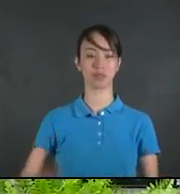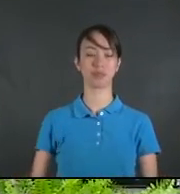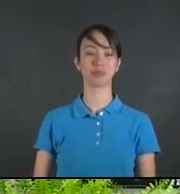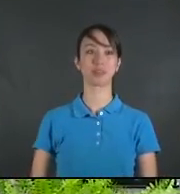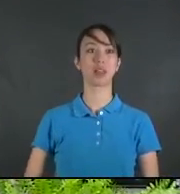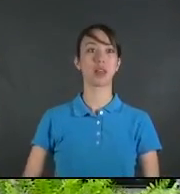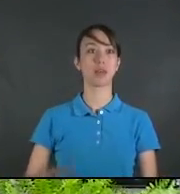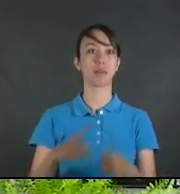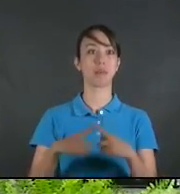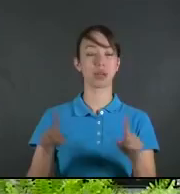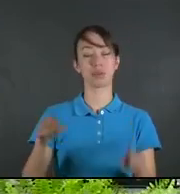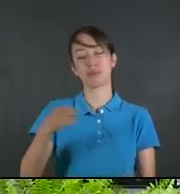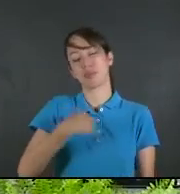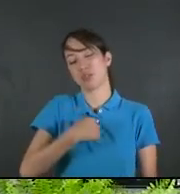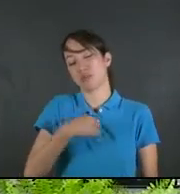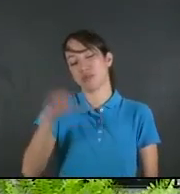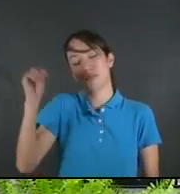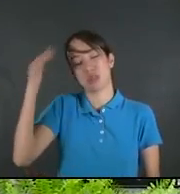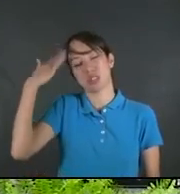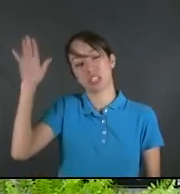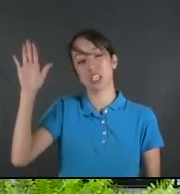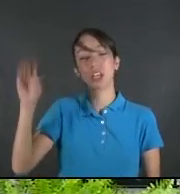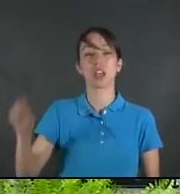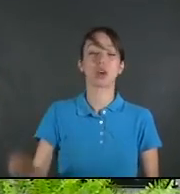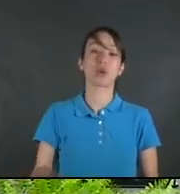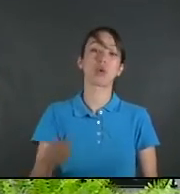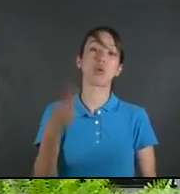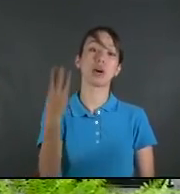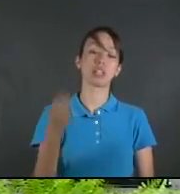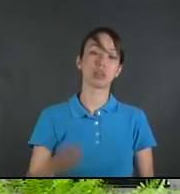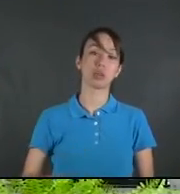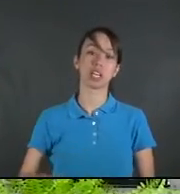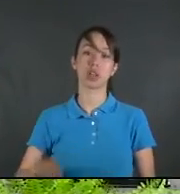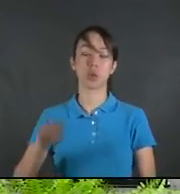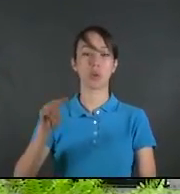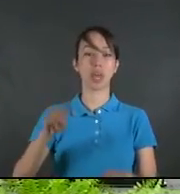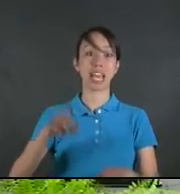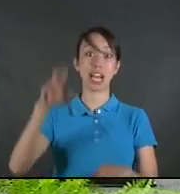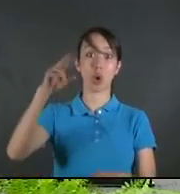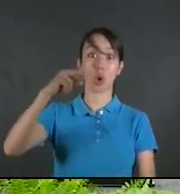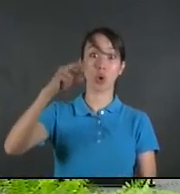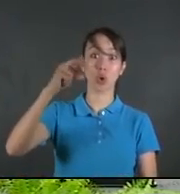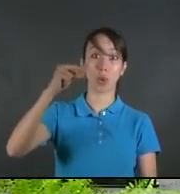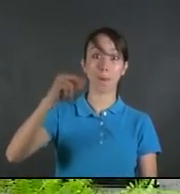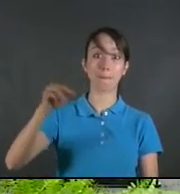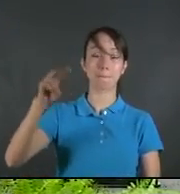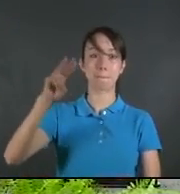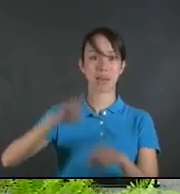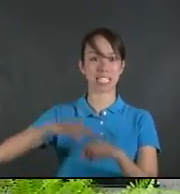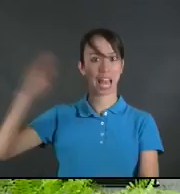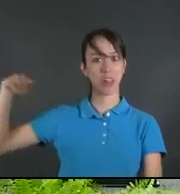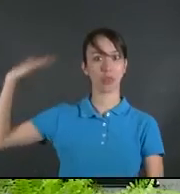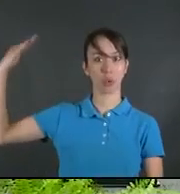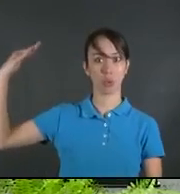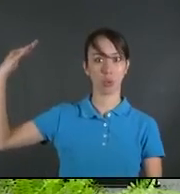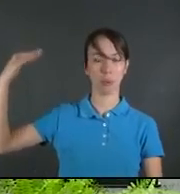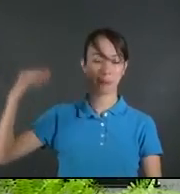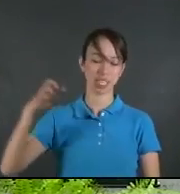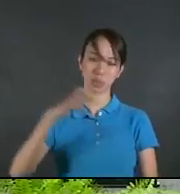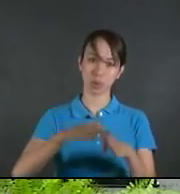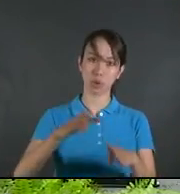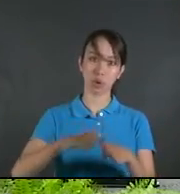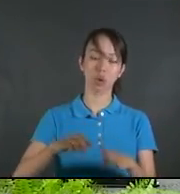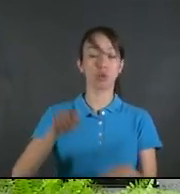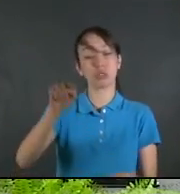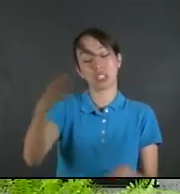Mire yo no sé cuánto eh es el quilataje más elevado que puede tener el oro usted tal vez